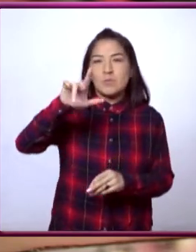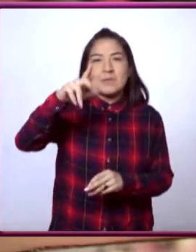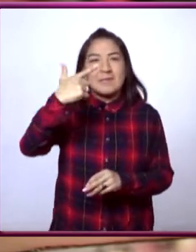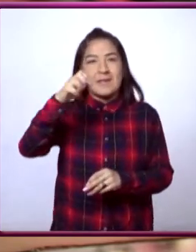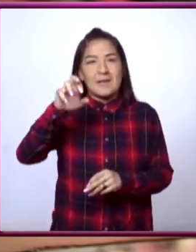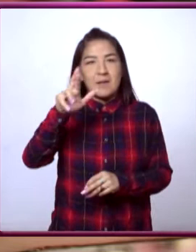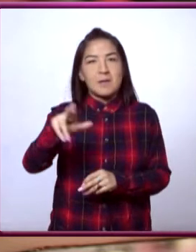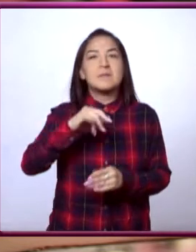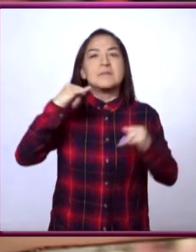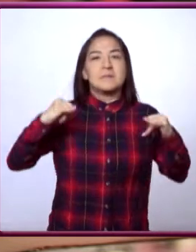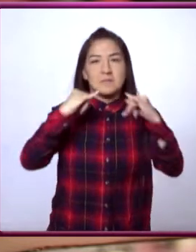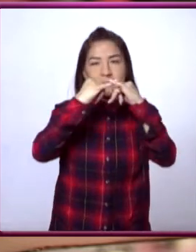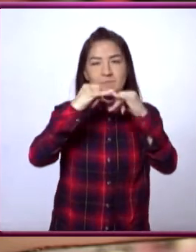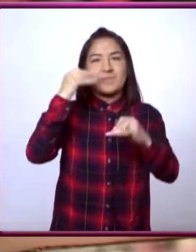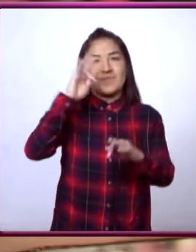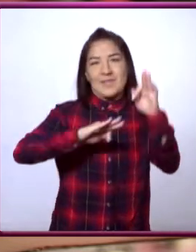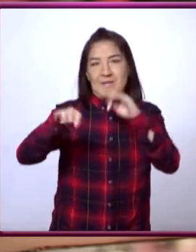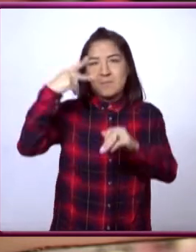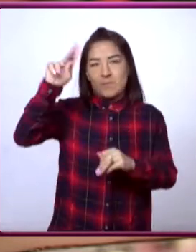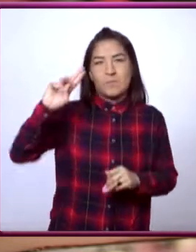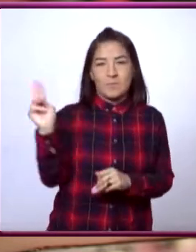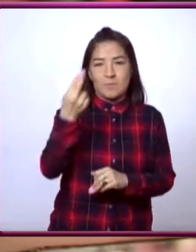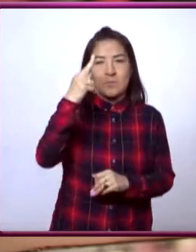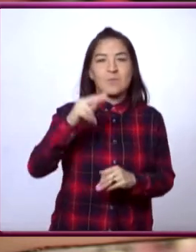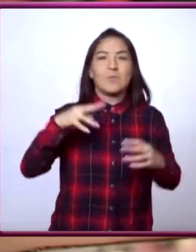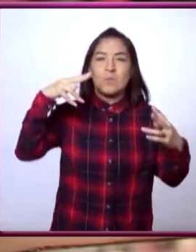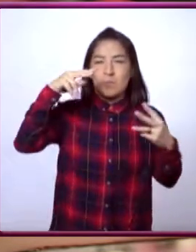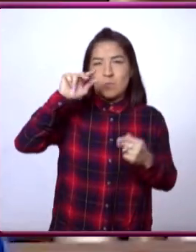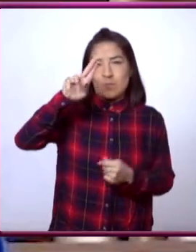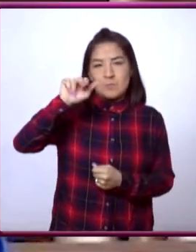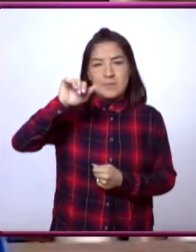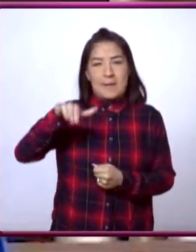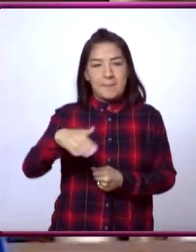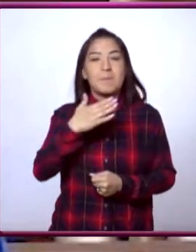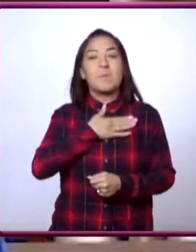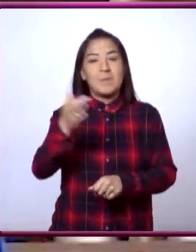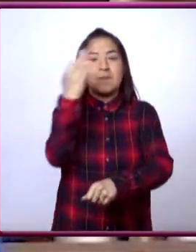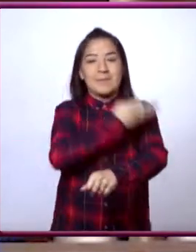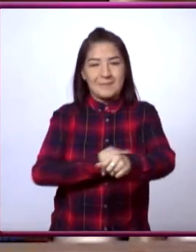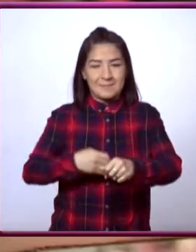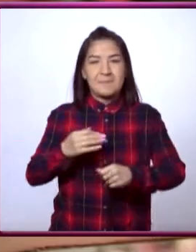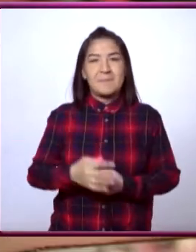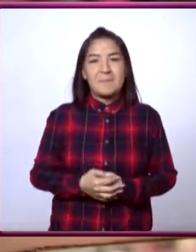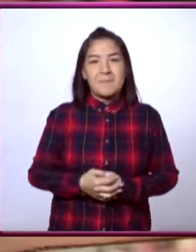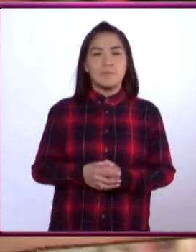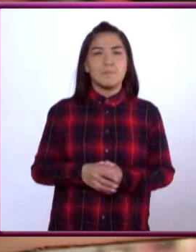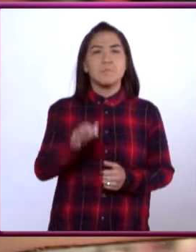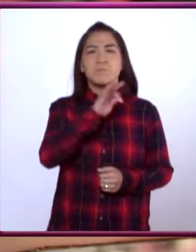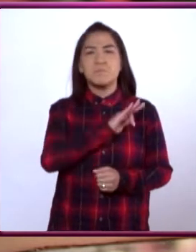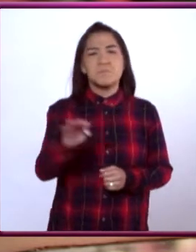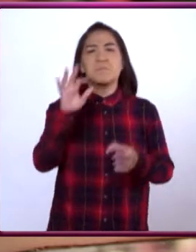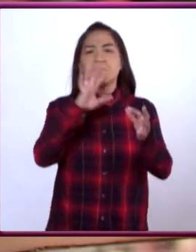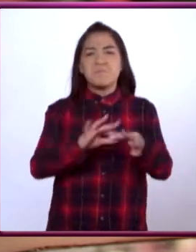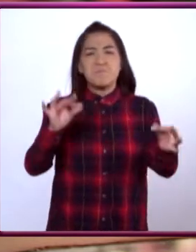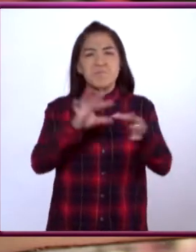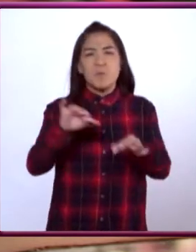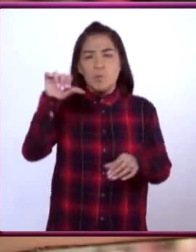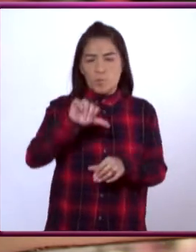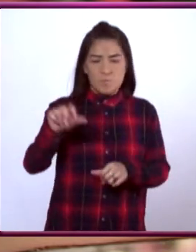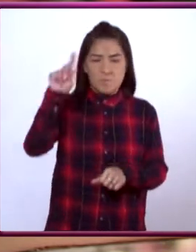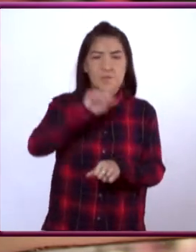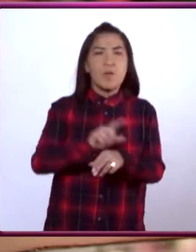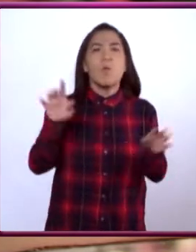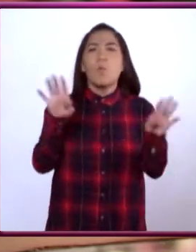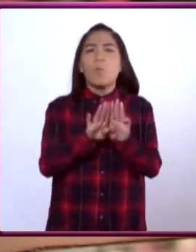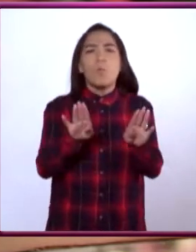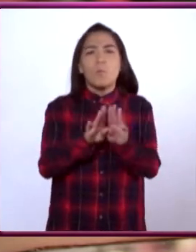en el Instituto de Física de la UNAM. ¿Qué tal, Luis Armando? Buenas tardes. Hola, muy buenas tardes, ¿qué tal? Gracias. ¿Nos podrías platicar el día